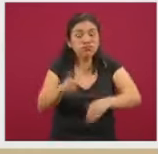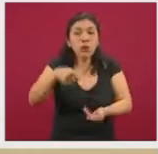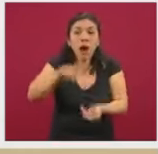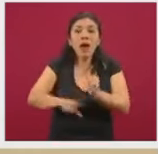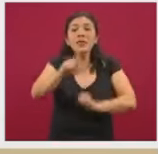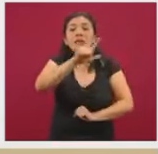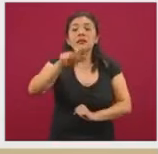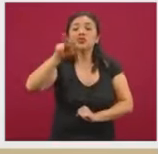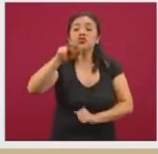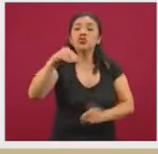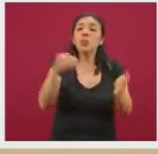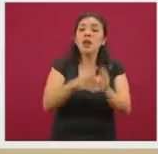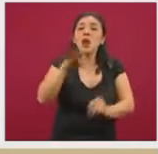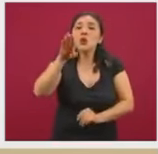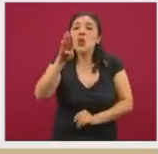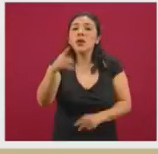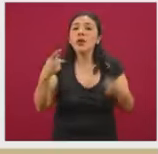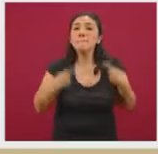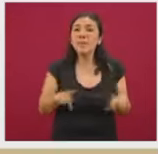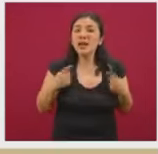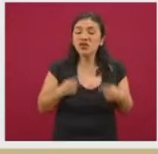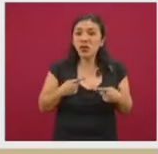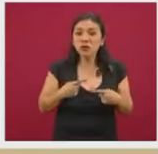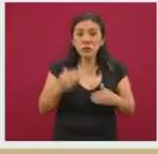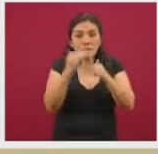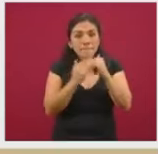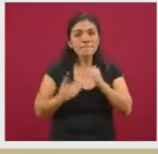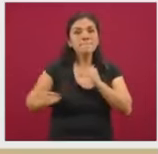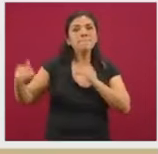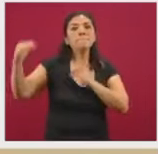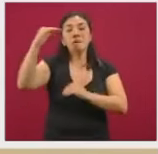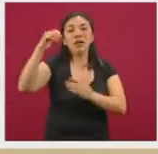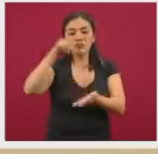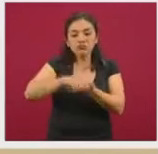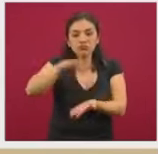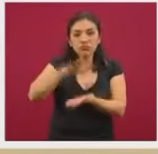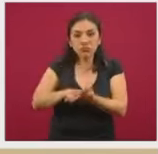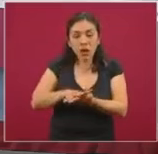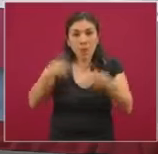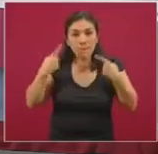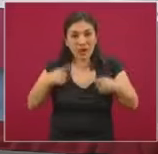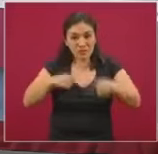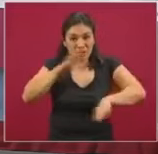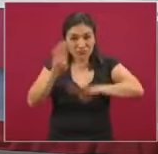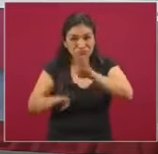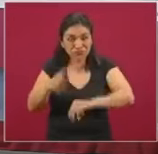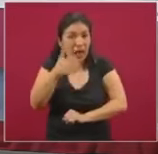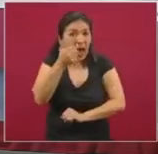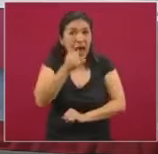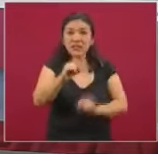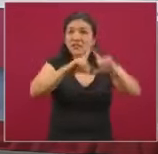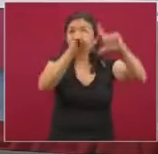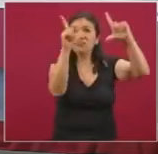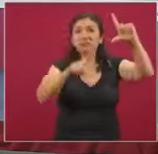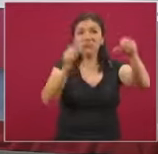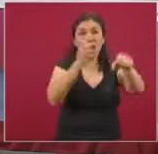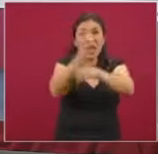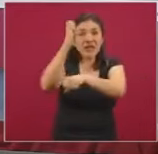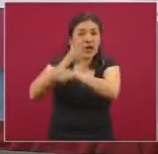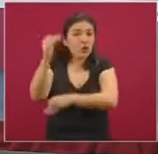718.090. Esto quiere decir que la magnitud del exceso de mortalidad registrado en las 32 entidades de la semana 1